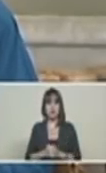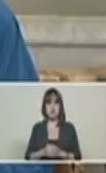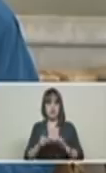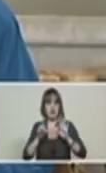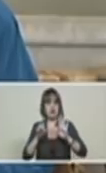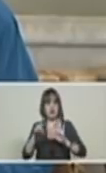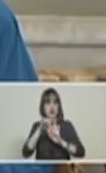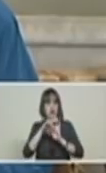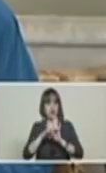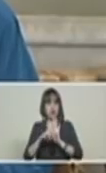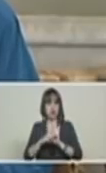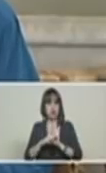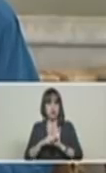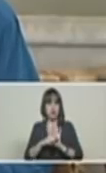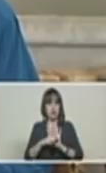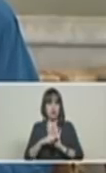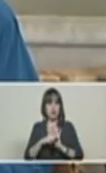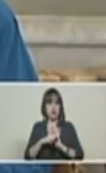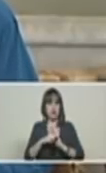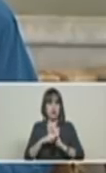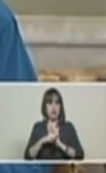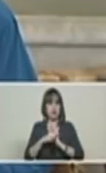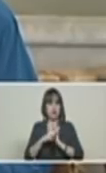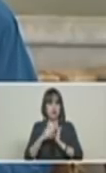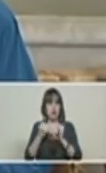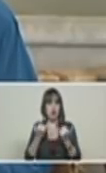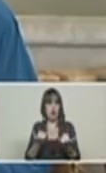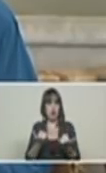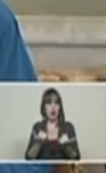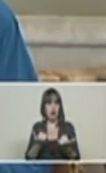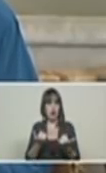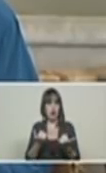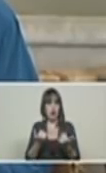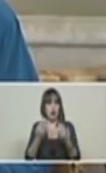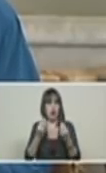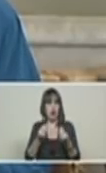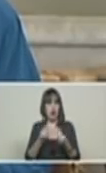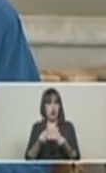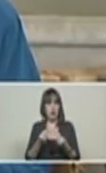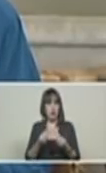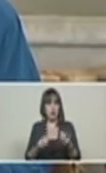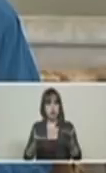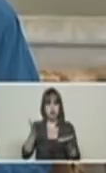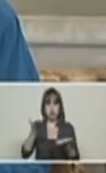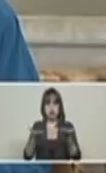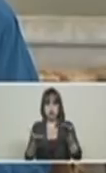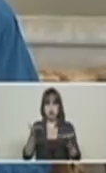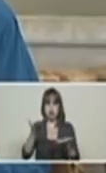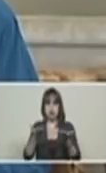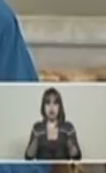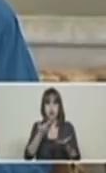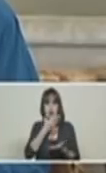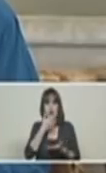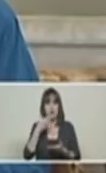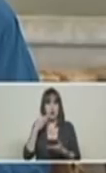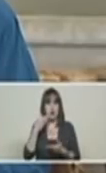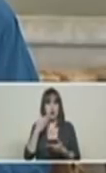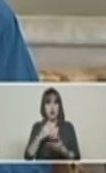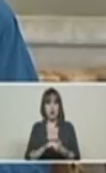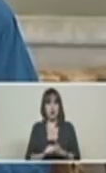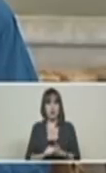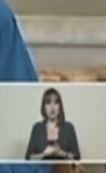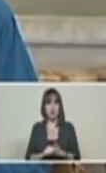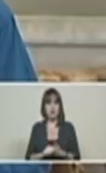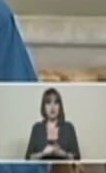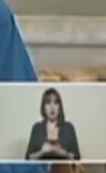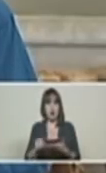lugar, hemos ido estabilizando todo lo que tiene que ver con el ingreso